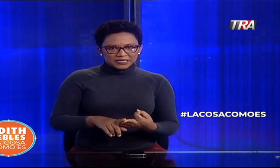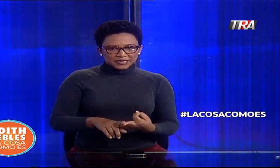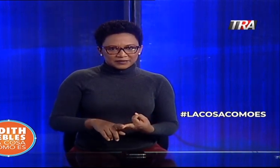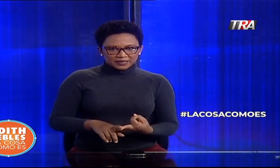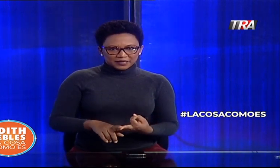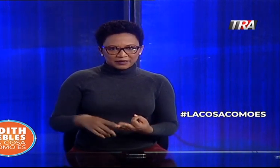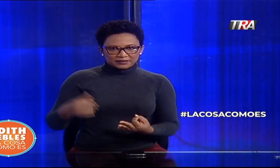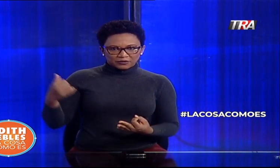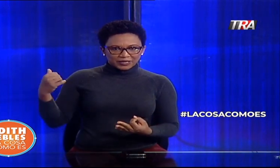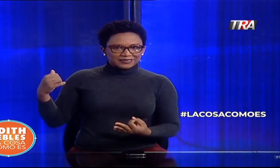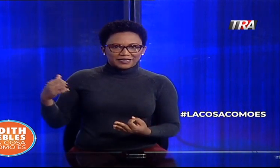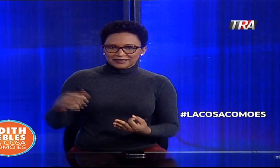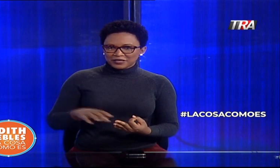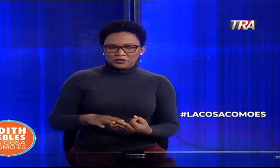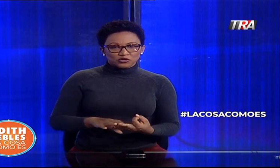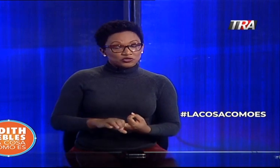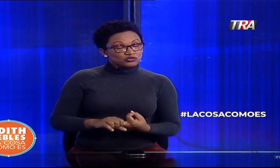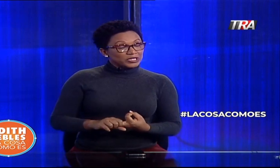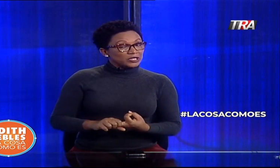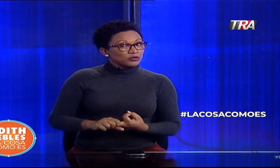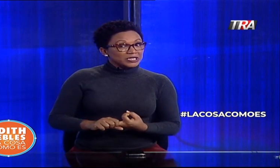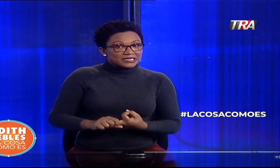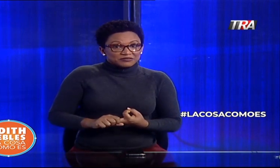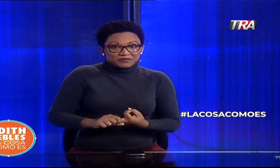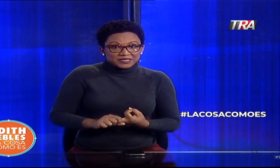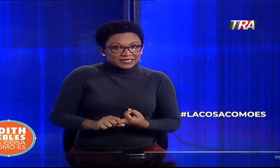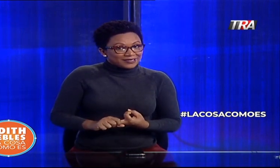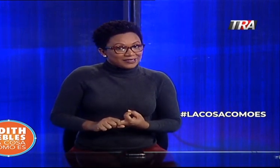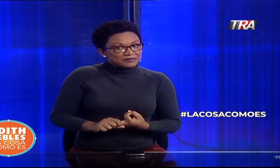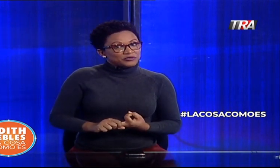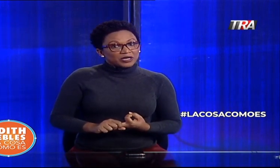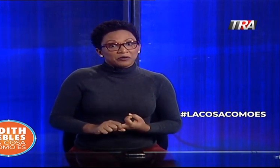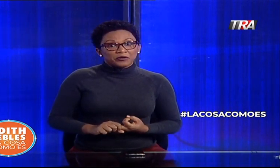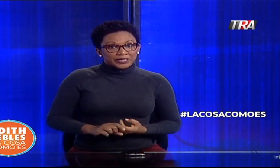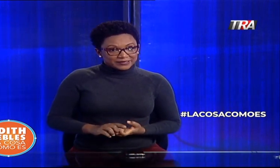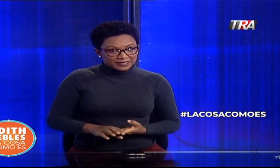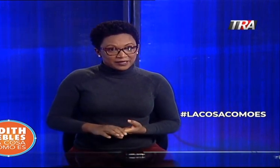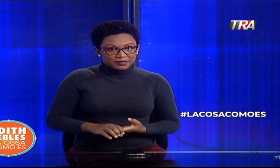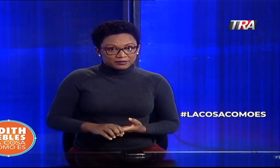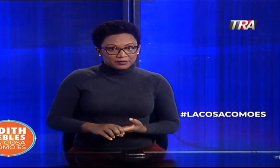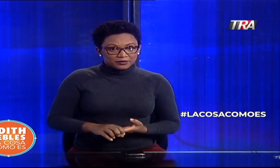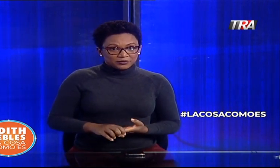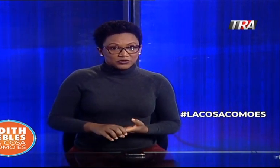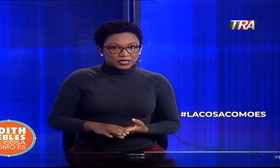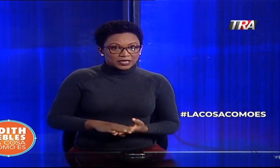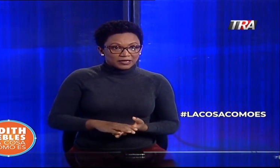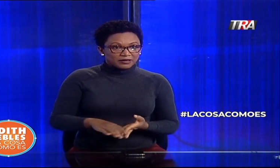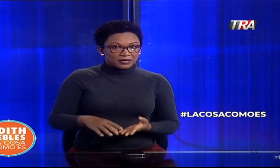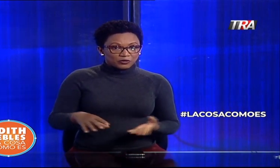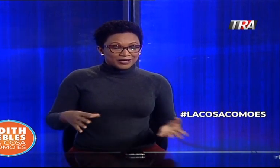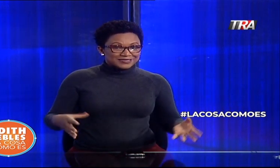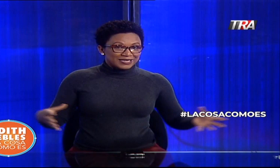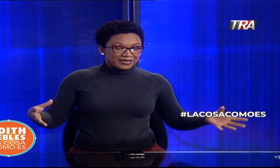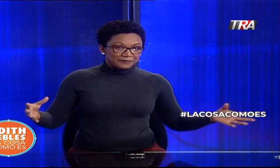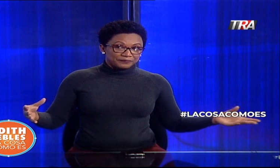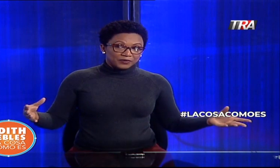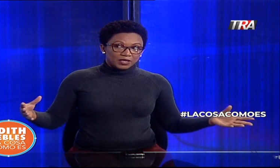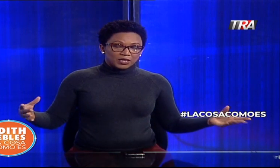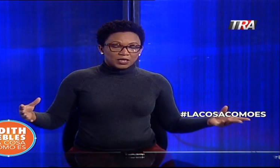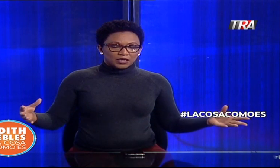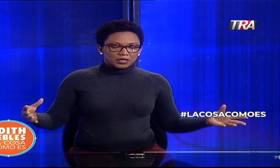el BIS que sacó a la Altagracia, yo entiendo que tiene que hacer una fiesta grandísima, sacaron a lo Aristi de ahí, sacar a ese...